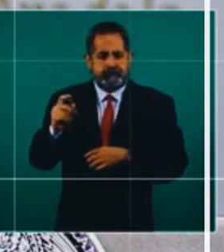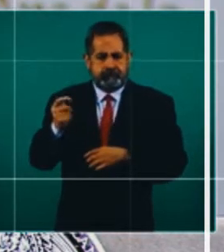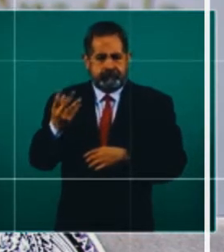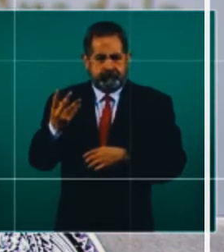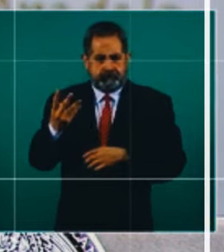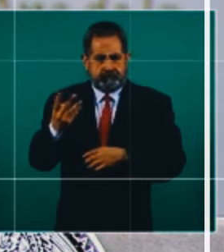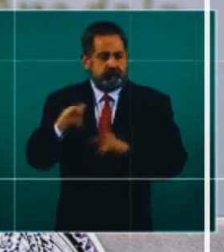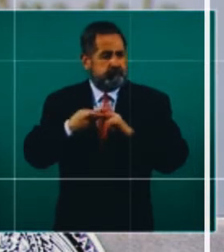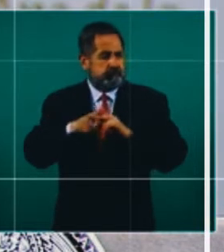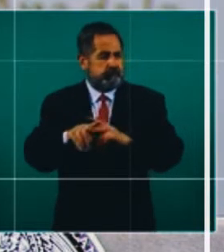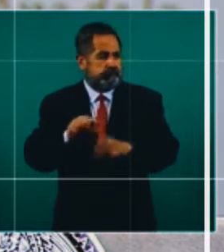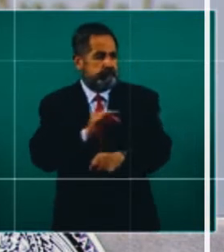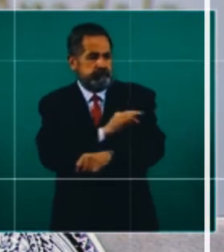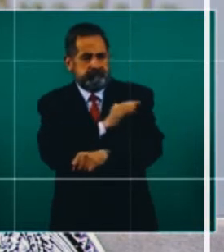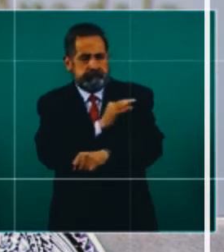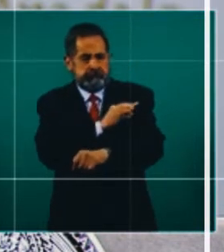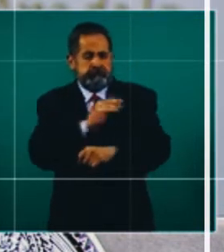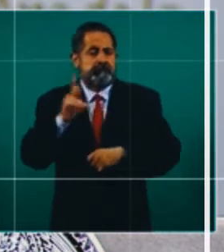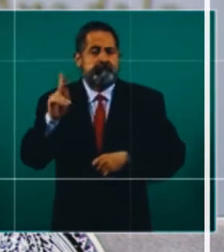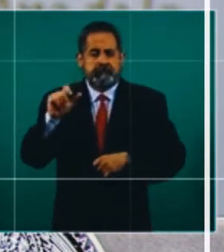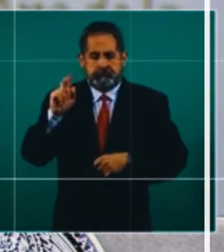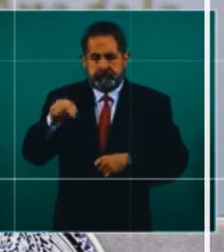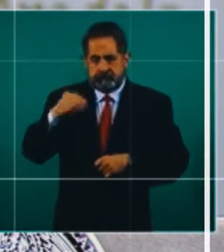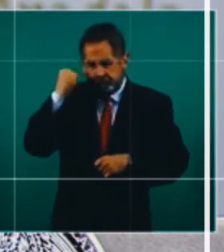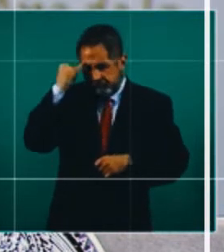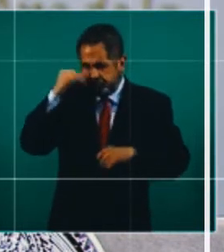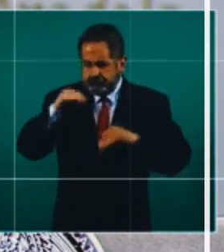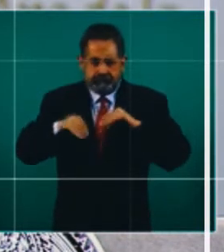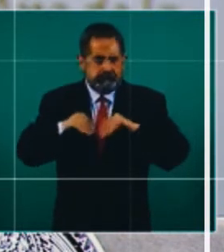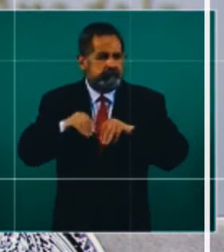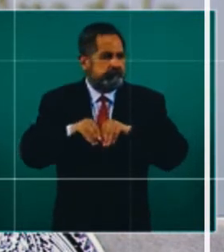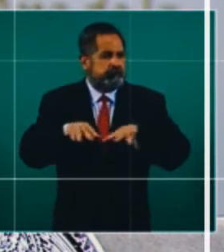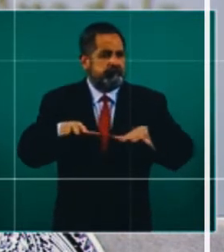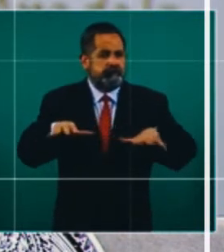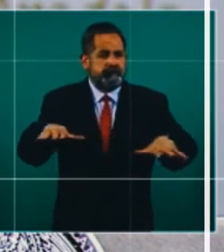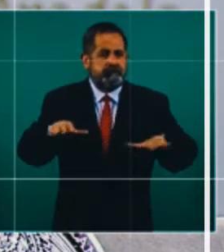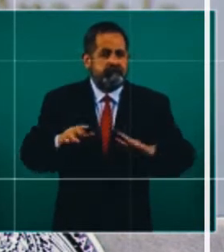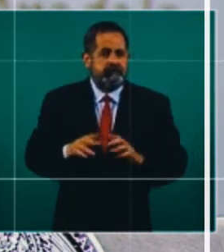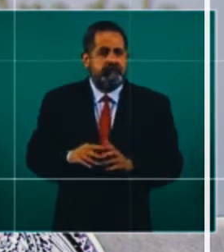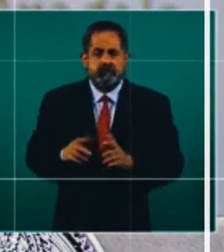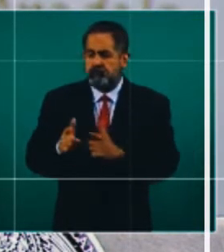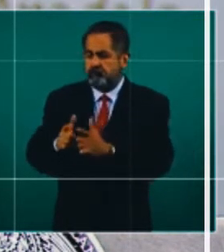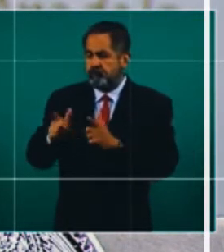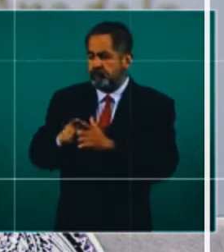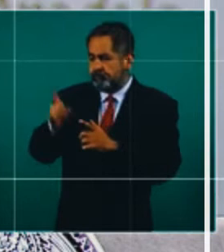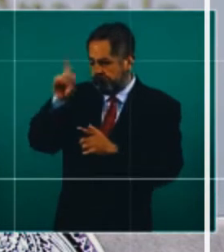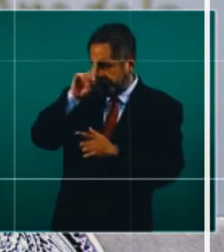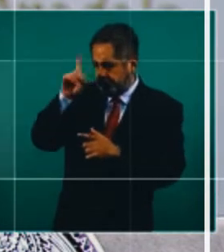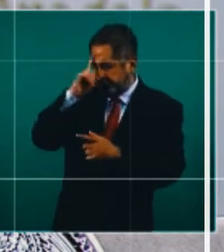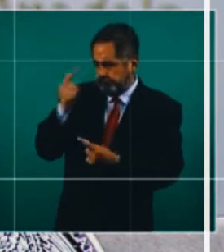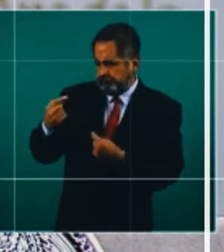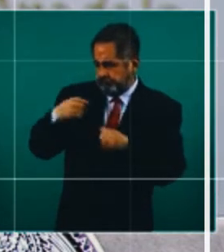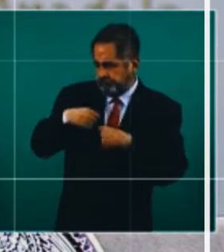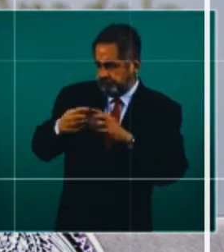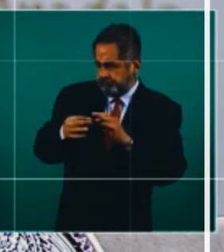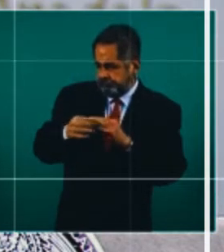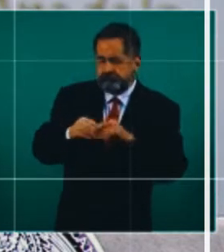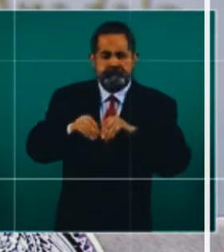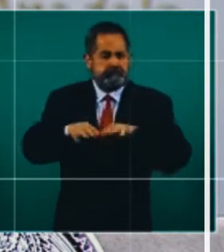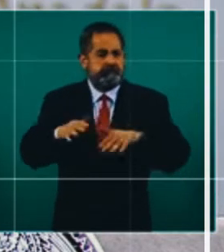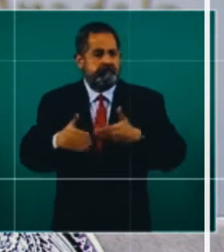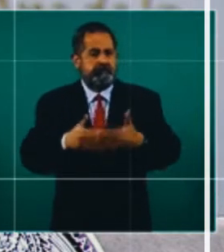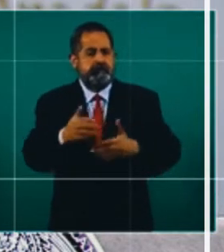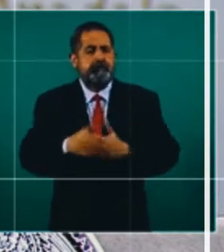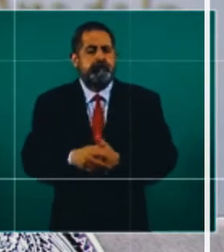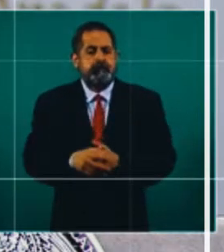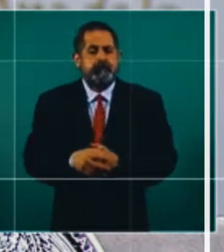de acuerdo a la estrategia trazada y fundamentada por el Grupo Técnico Asesor de Vacunación.